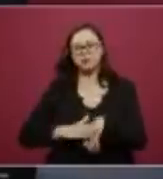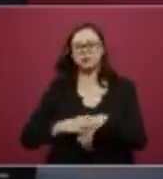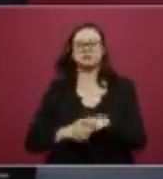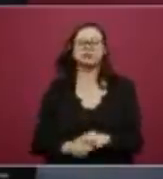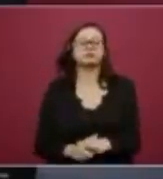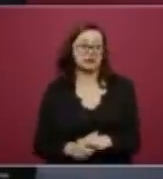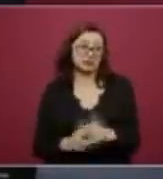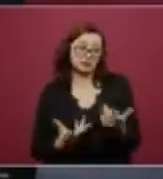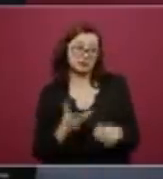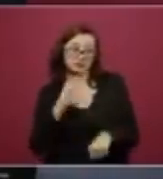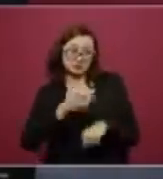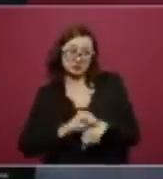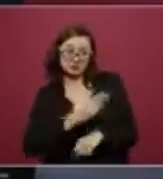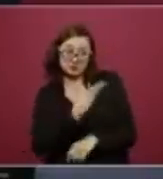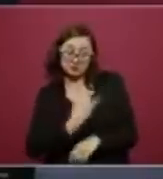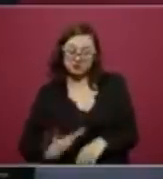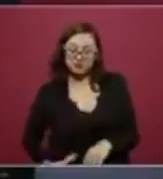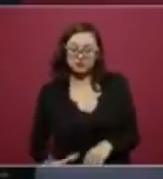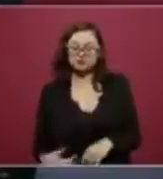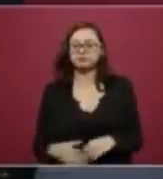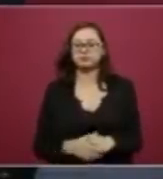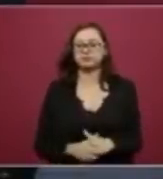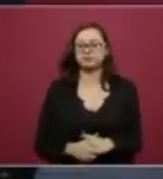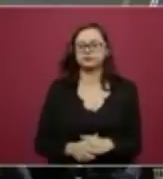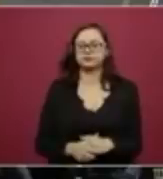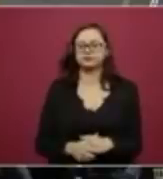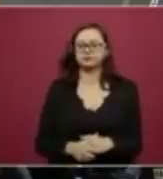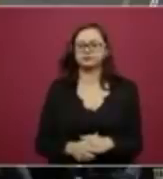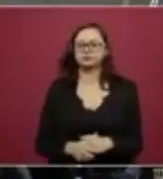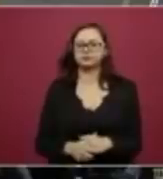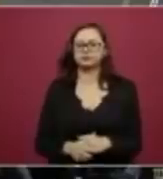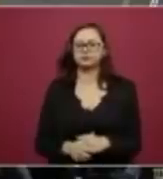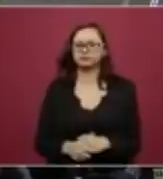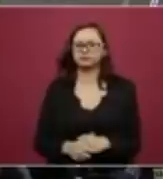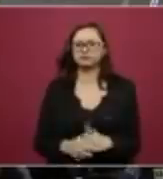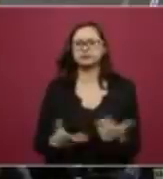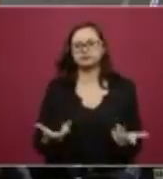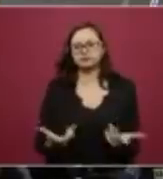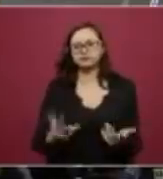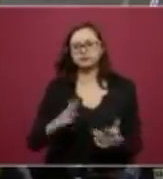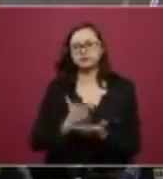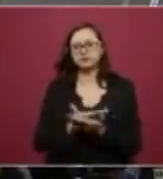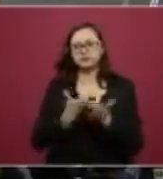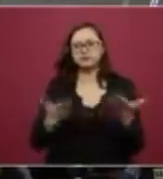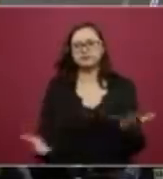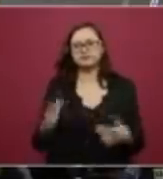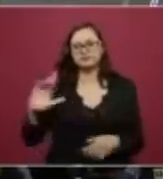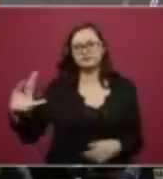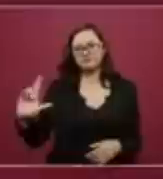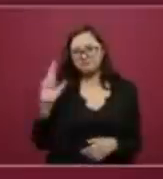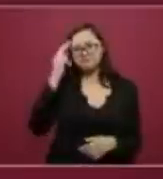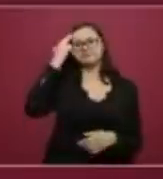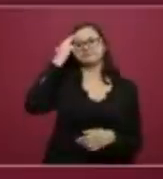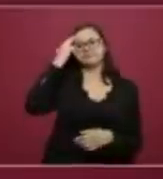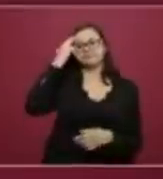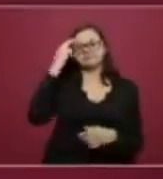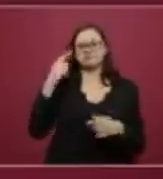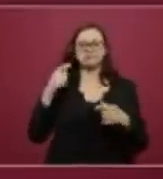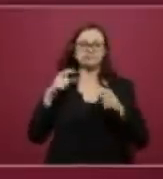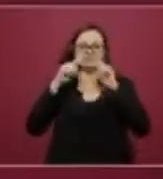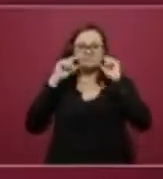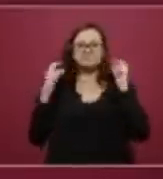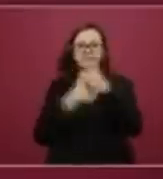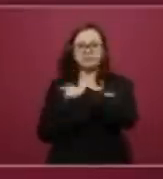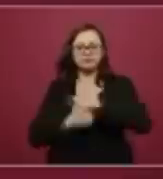señor presidente, pues creo que la mejor manera de recordar a Zapata es el apoyo que se